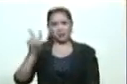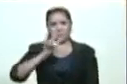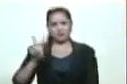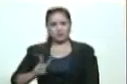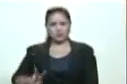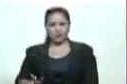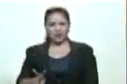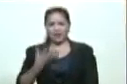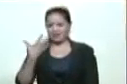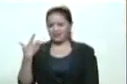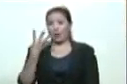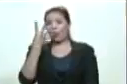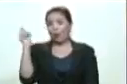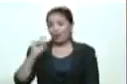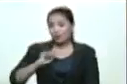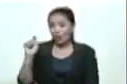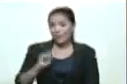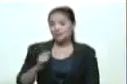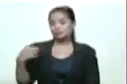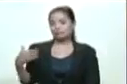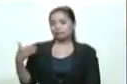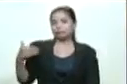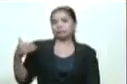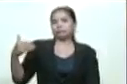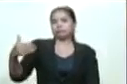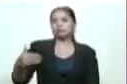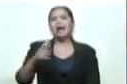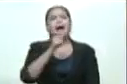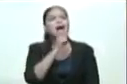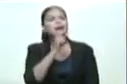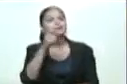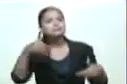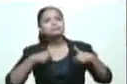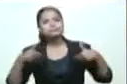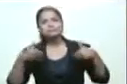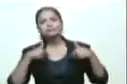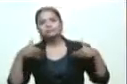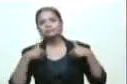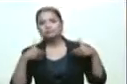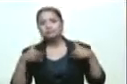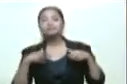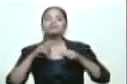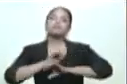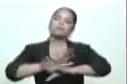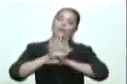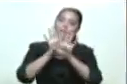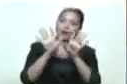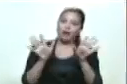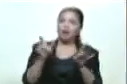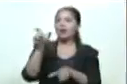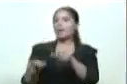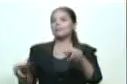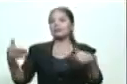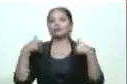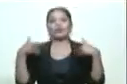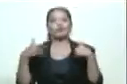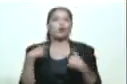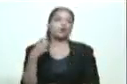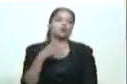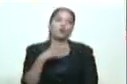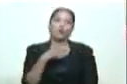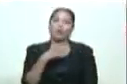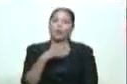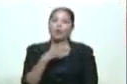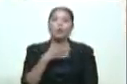durante 4 meses, ¿a quién perjudicó más allá, por supuesto, de quienes sufrieron el dolor de